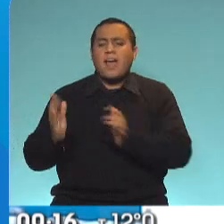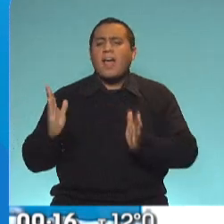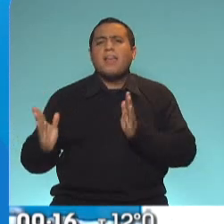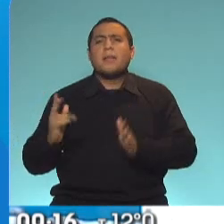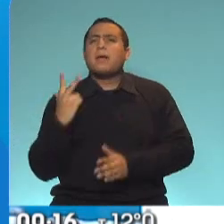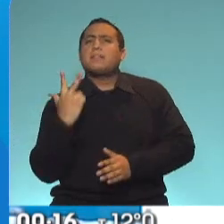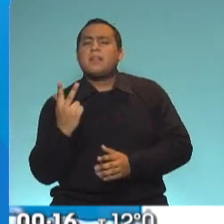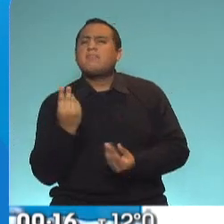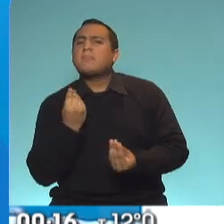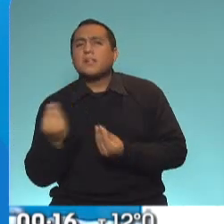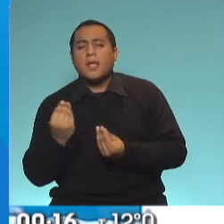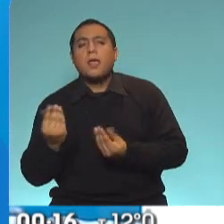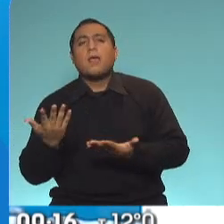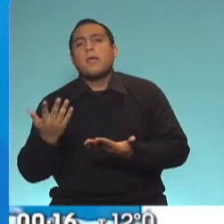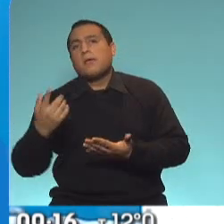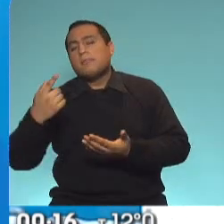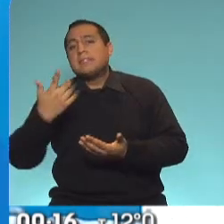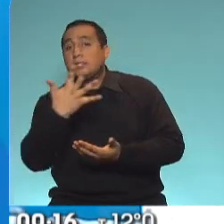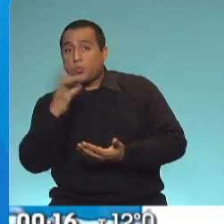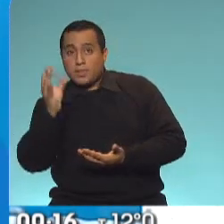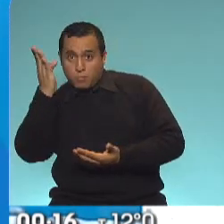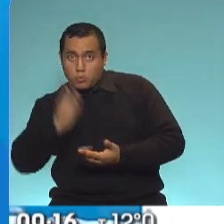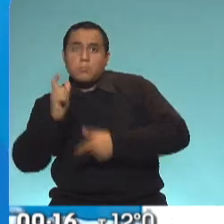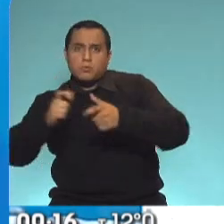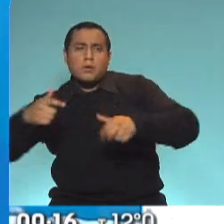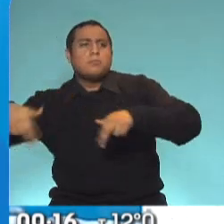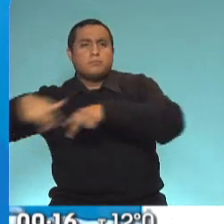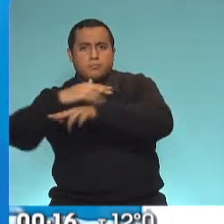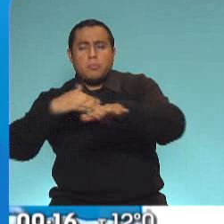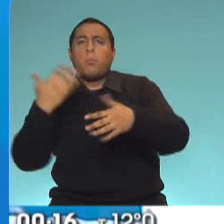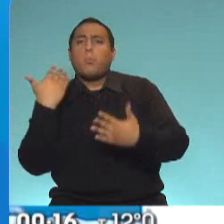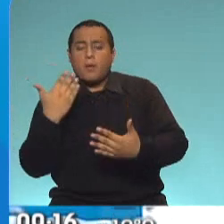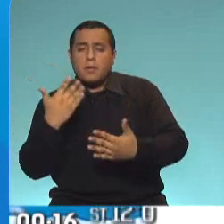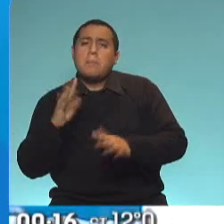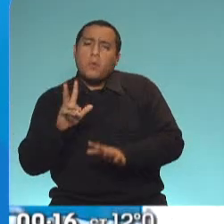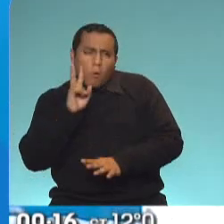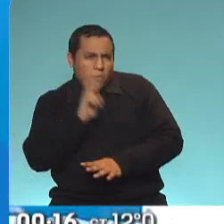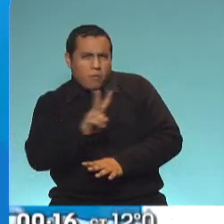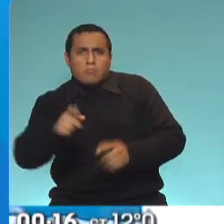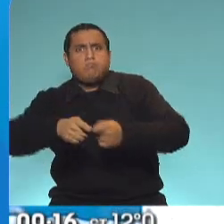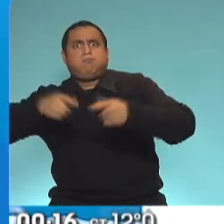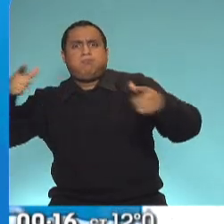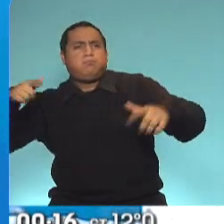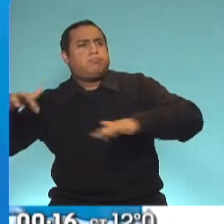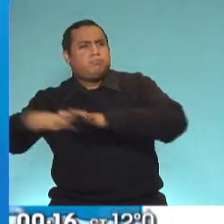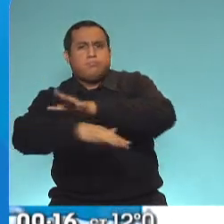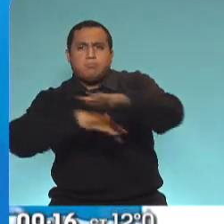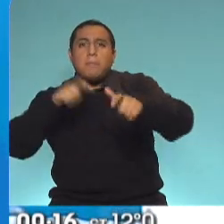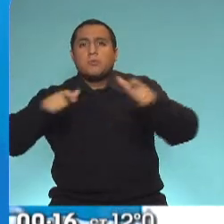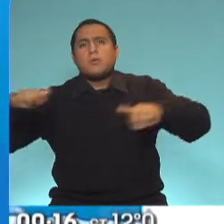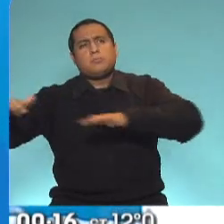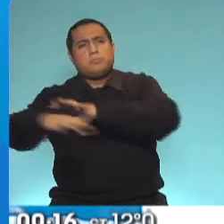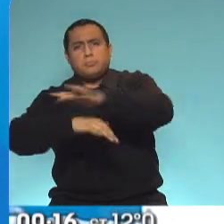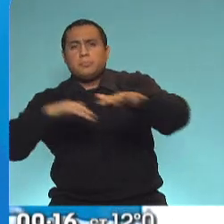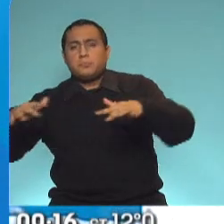implica una movilización de un máximo del 50% de la población. Si bien se ve un aumento de la cantidad de personas que están